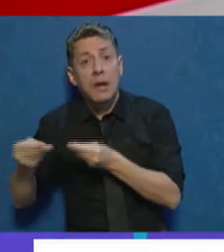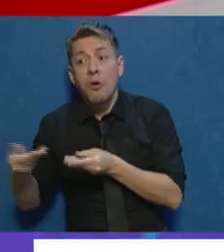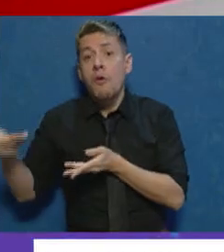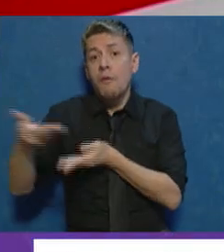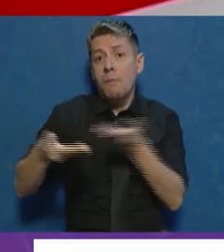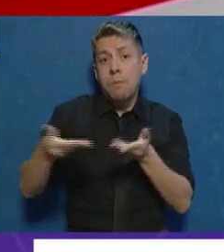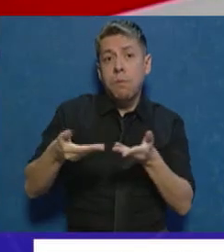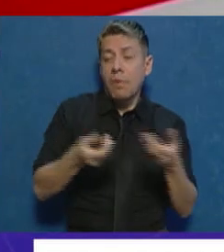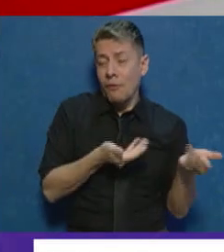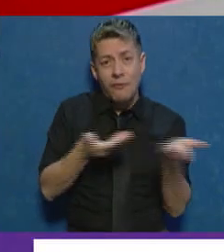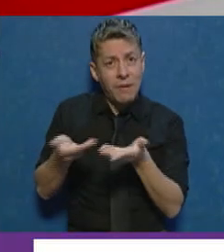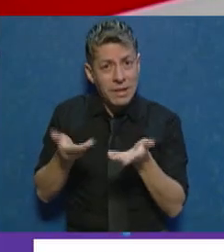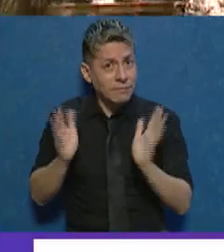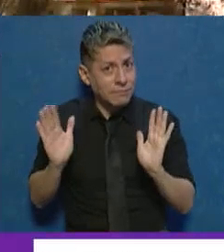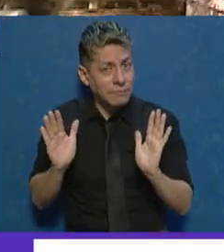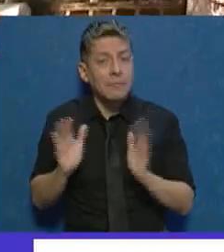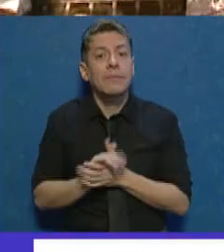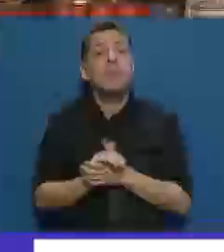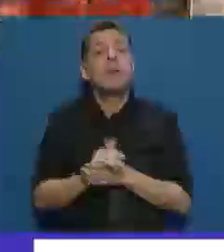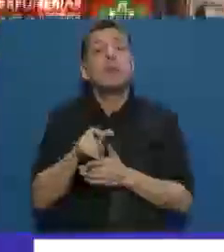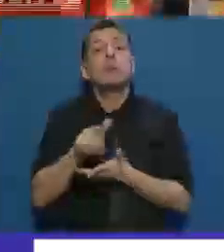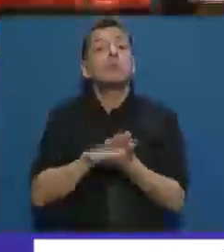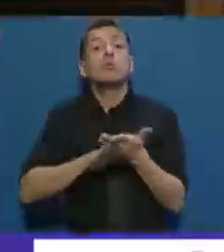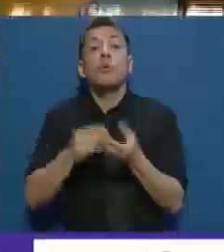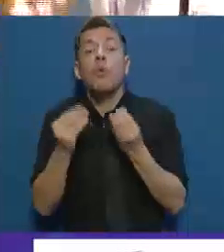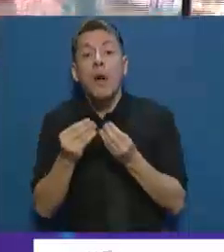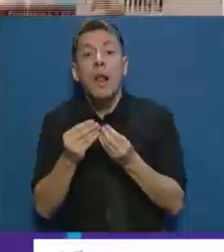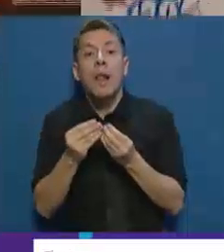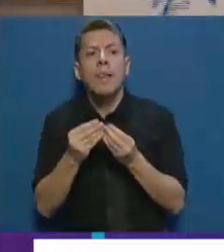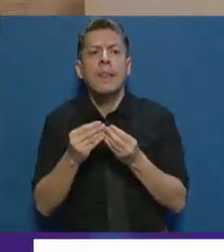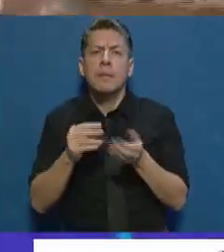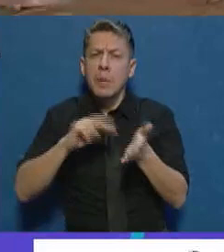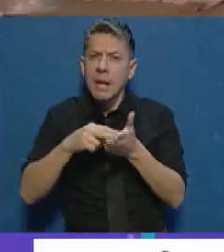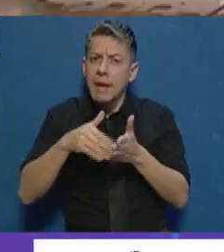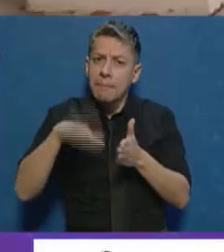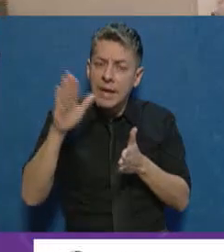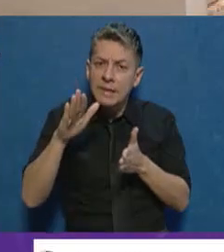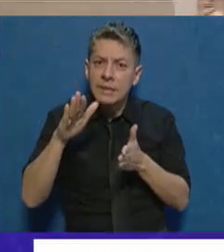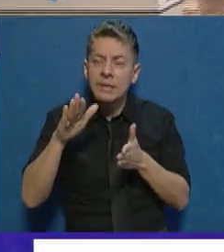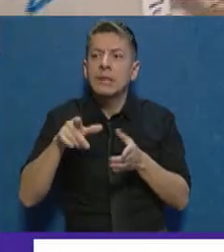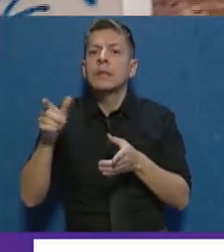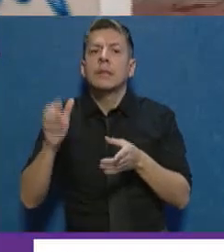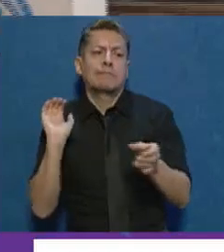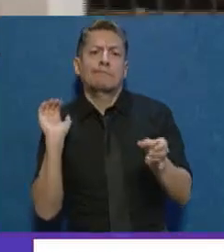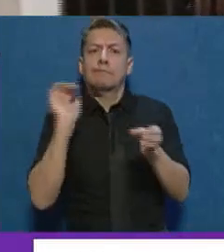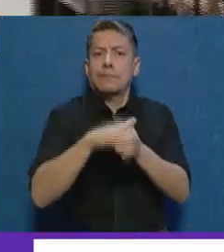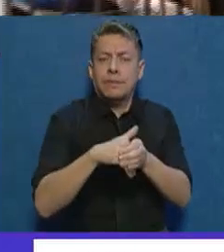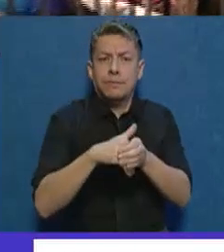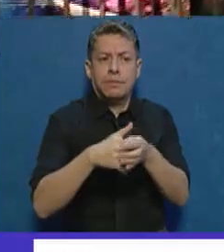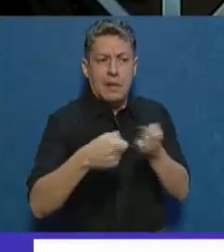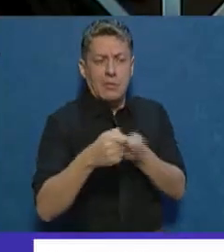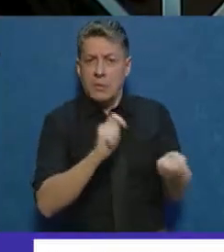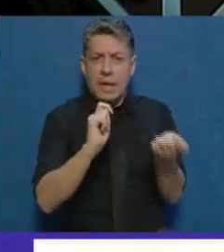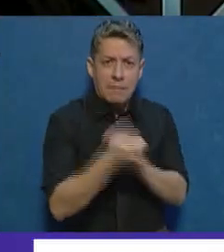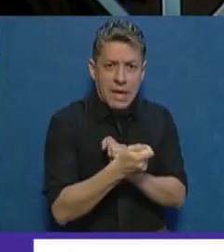Entonces, la solución para los inquilinos no es trabar el mercado inmobiliario, no es la intervención compulsiva